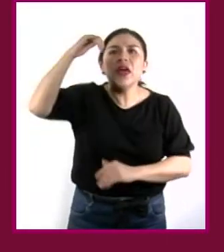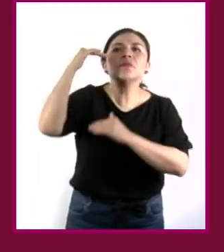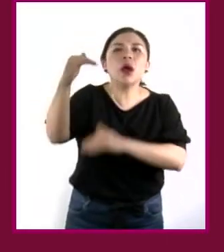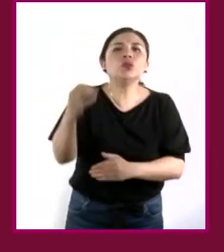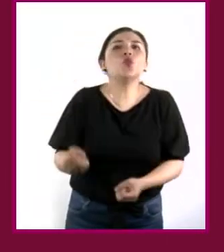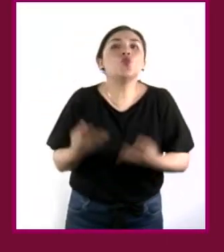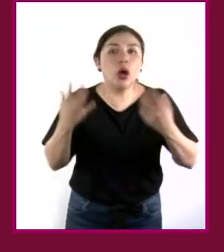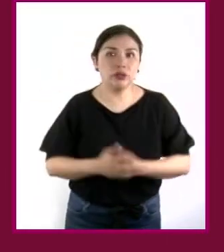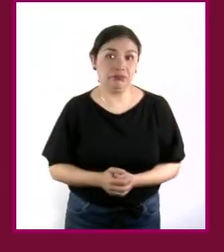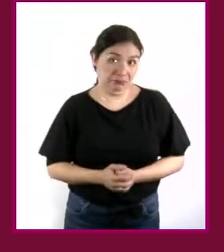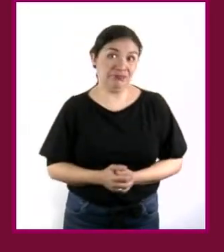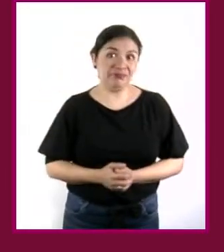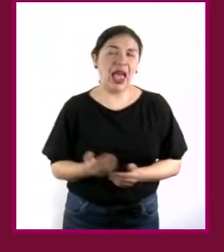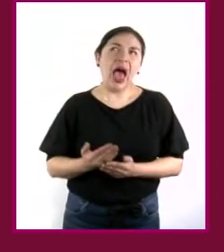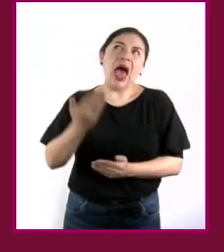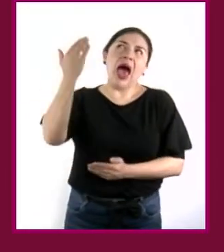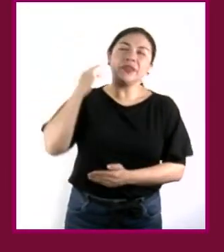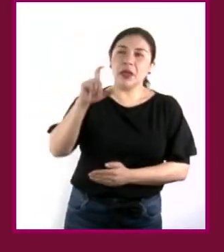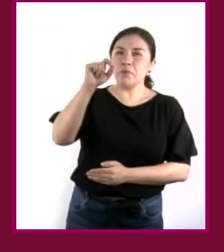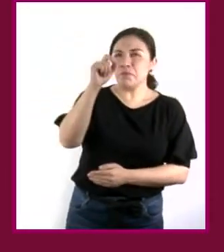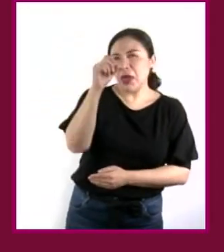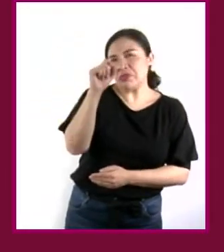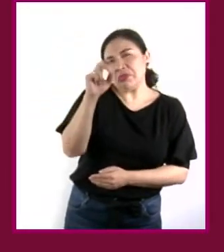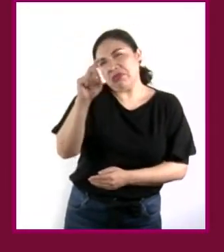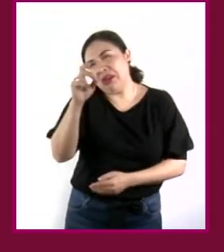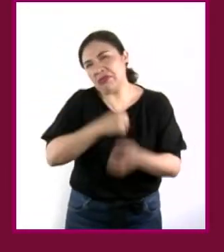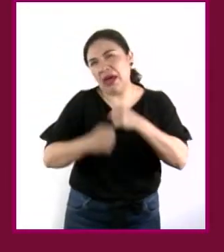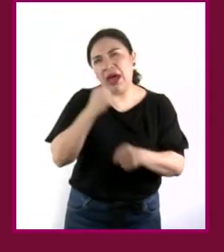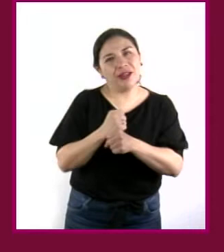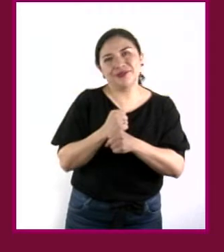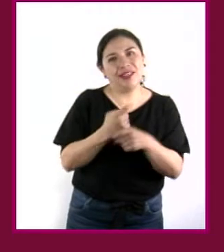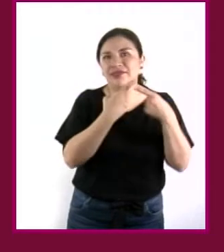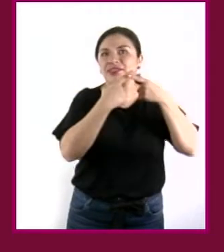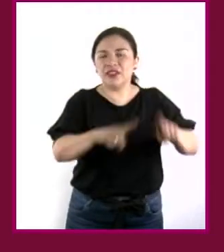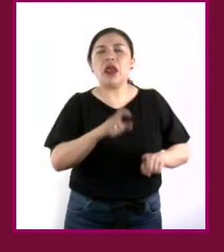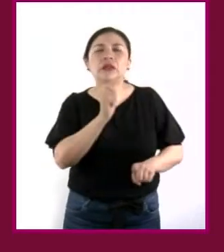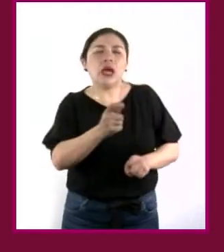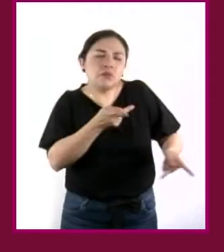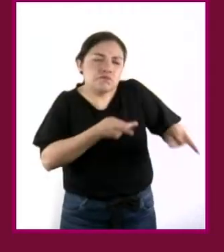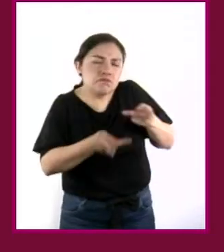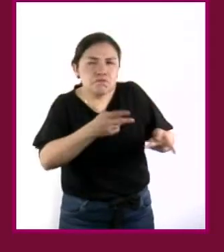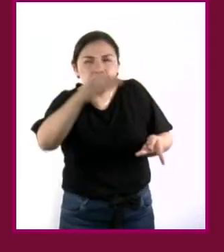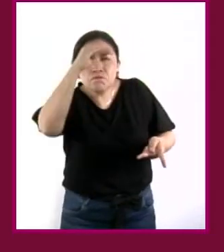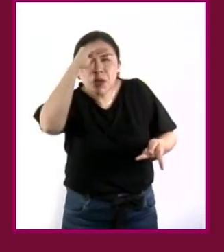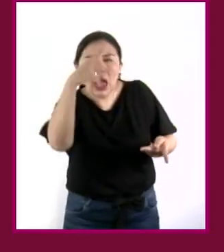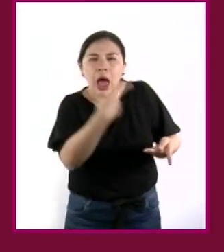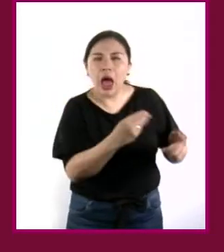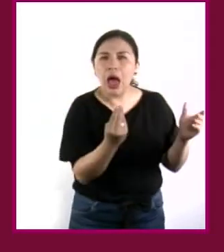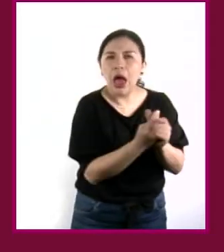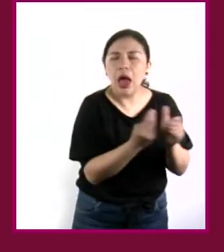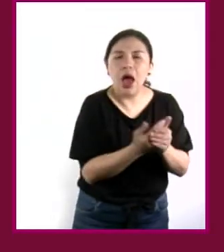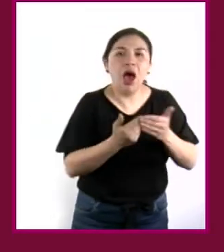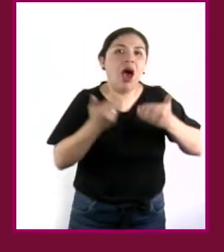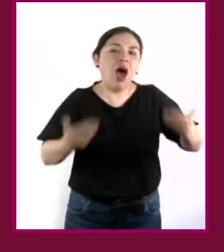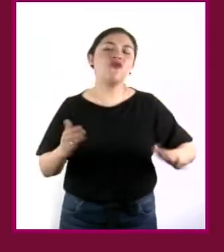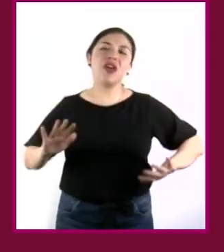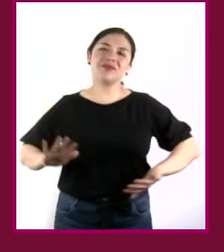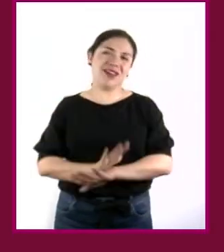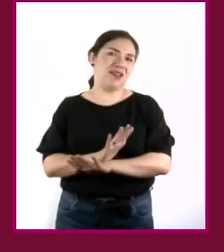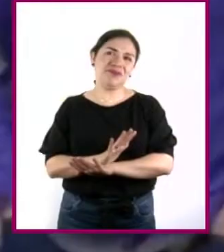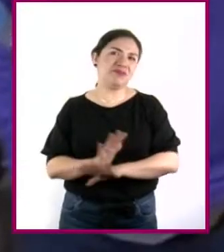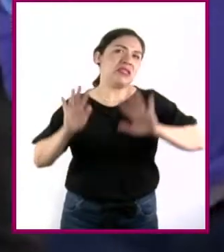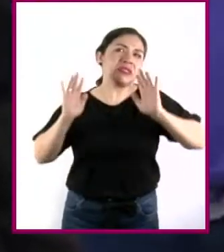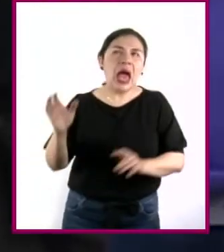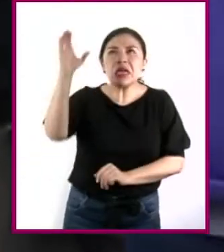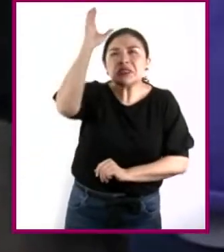es lo mismo las que teníamos hace 20, 30 años, que fueron pensadas en ese esquema al que tenemos ahora. El